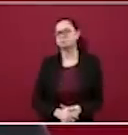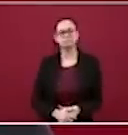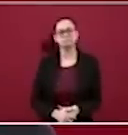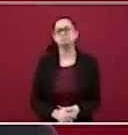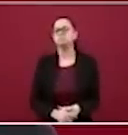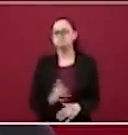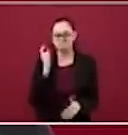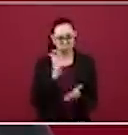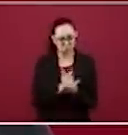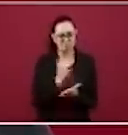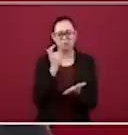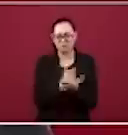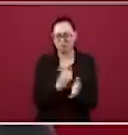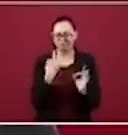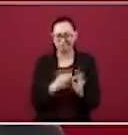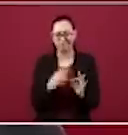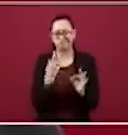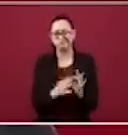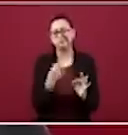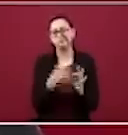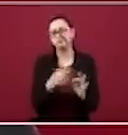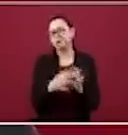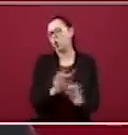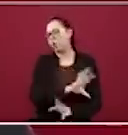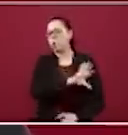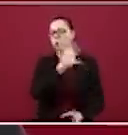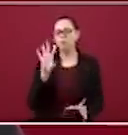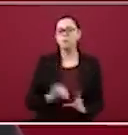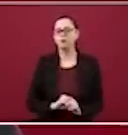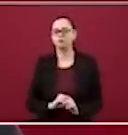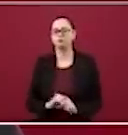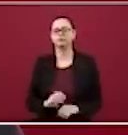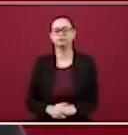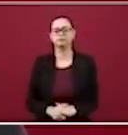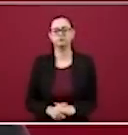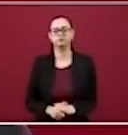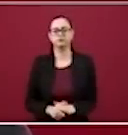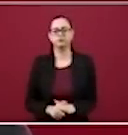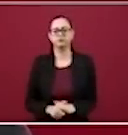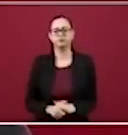Vamos a pagar puntualmente todos nuestros compromisos.